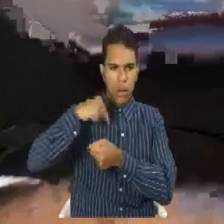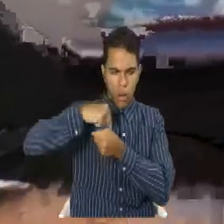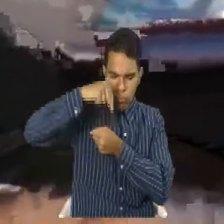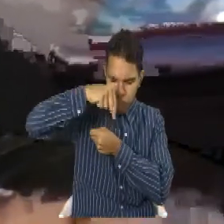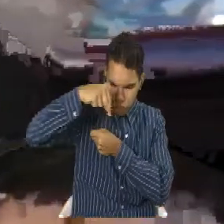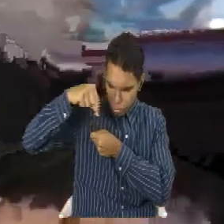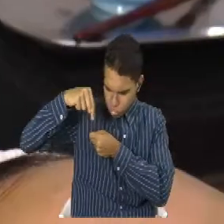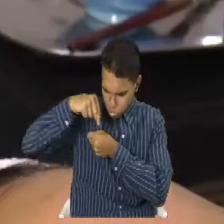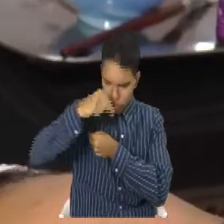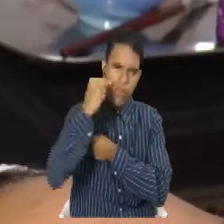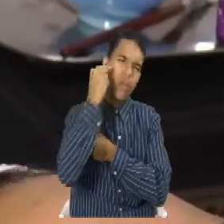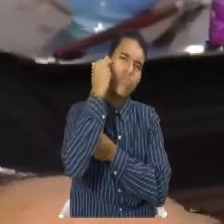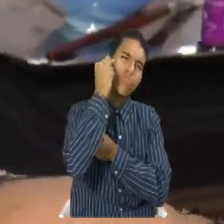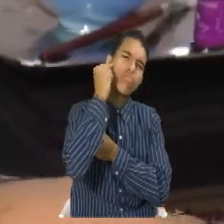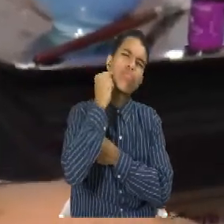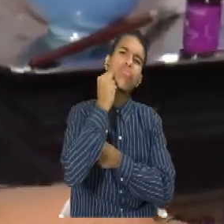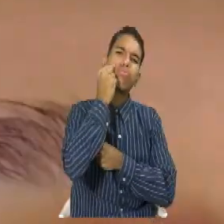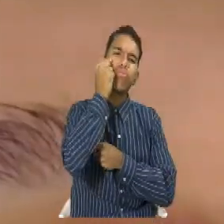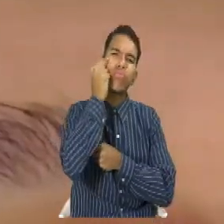pequeñitas que